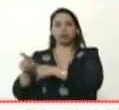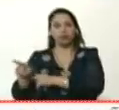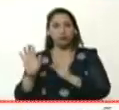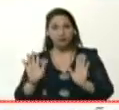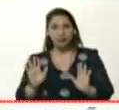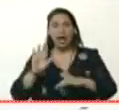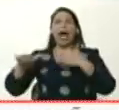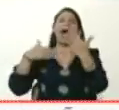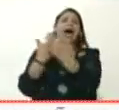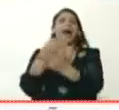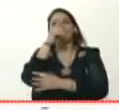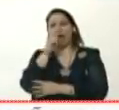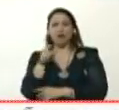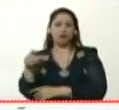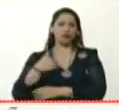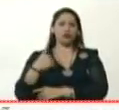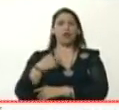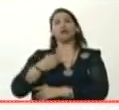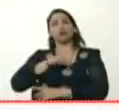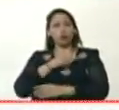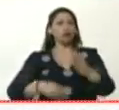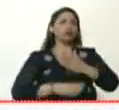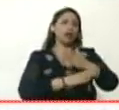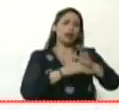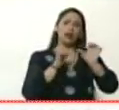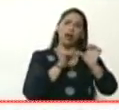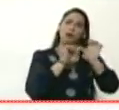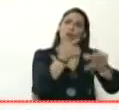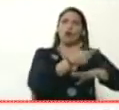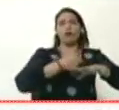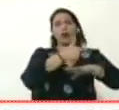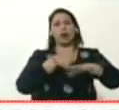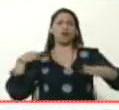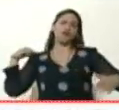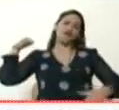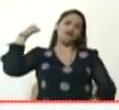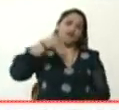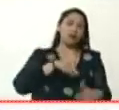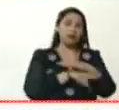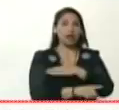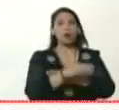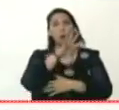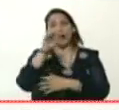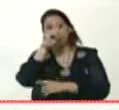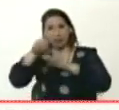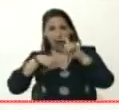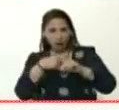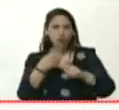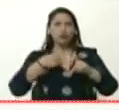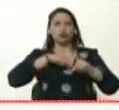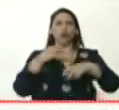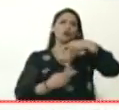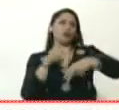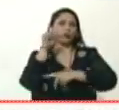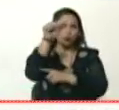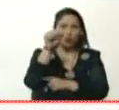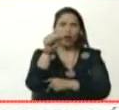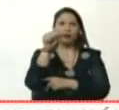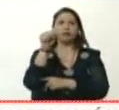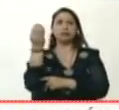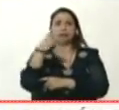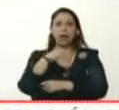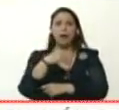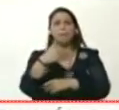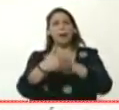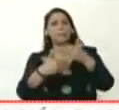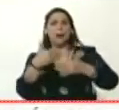Hasta el año que tú quieras. Y nosotros seguiremos gobernando, gobernando y gobernando. Y dentro de 40 años estará un revolucionario, una revolucionaria. Y por ahí vamos